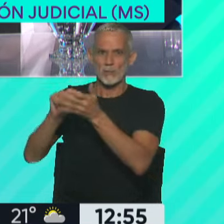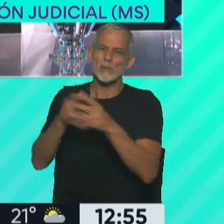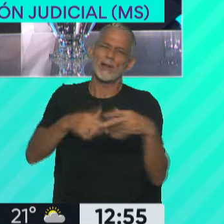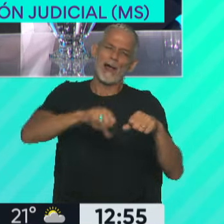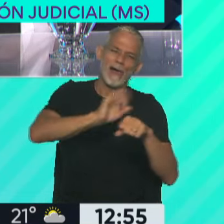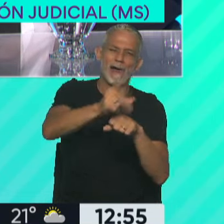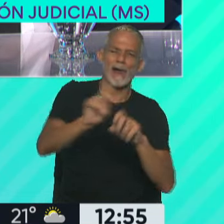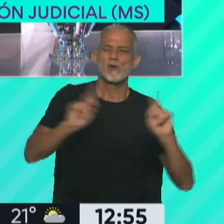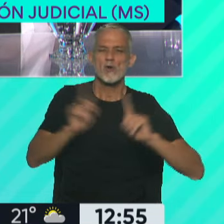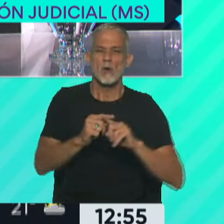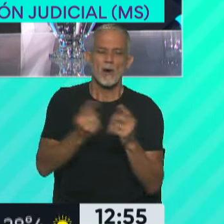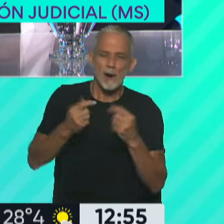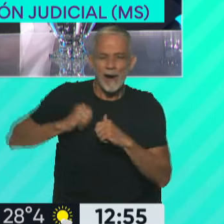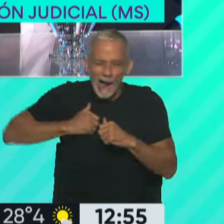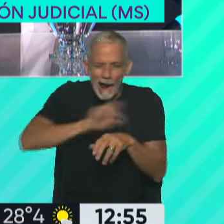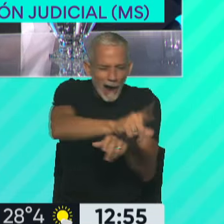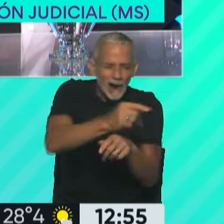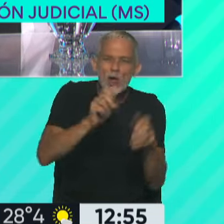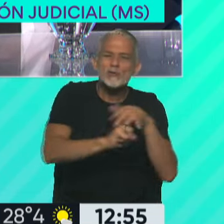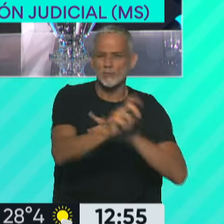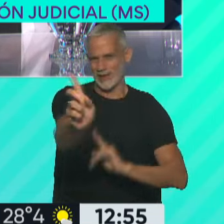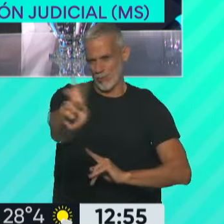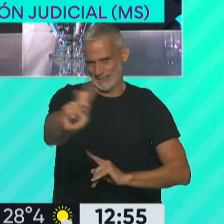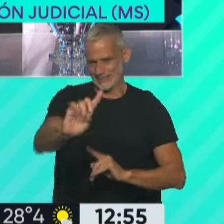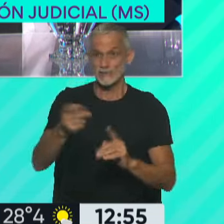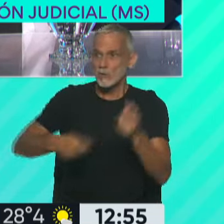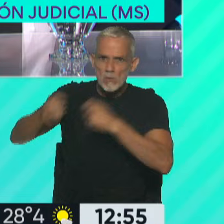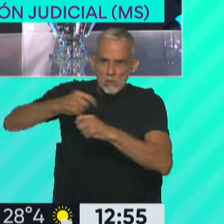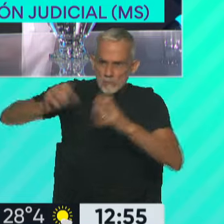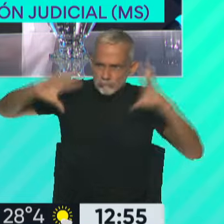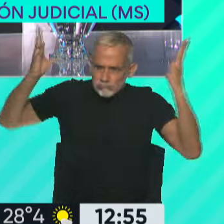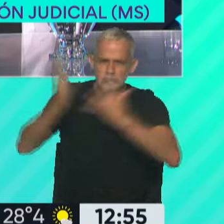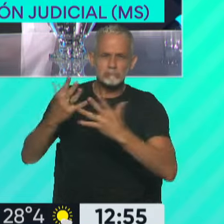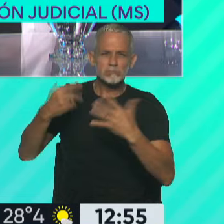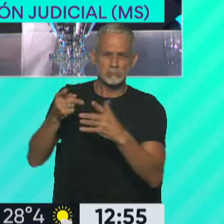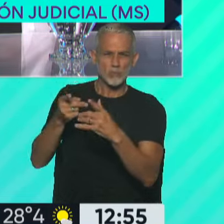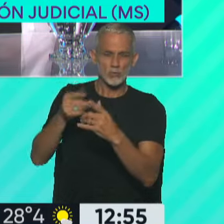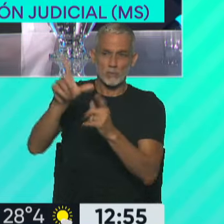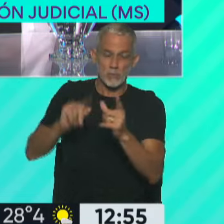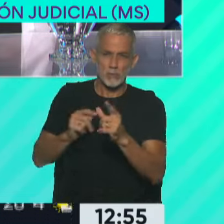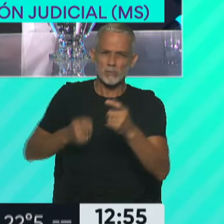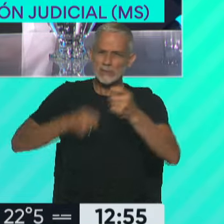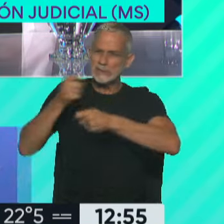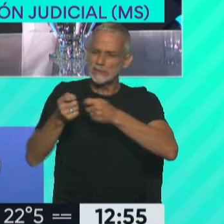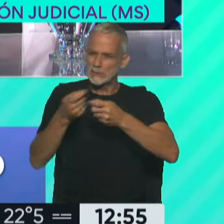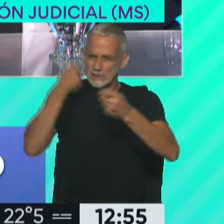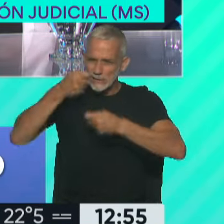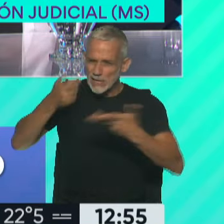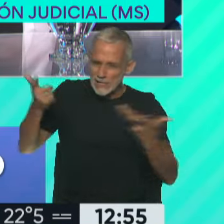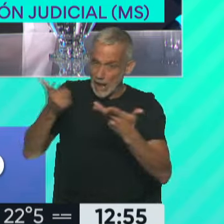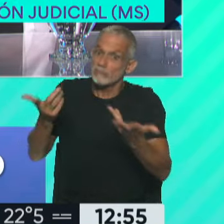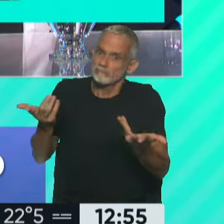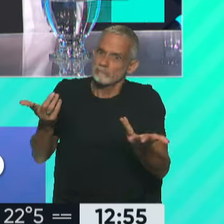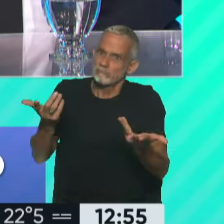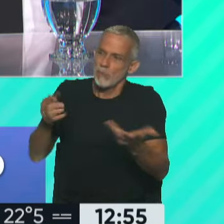esto no es el descuidista que roba la cartera en el subterráneo. Esto es un delito transnacional, donde es una industria criminal y, como